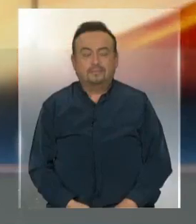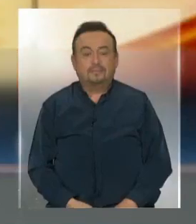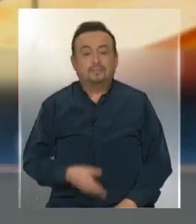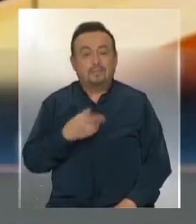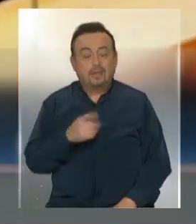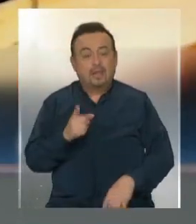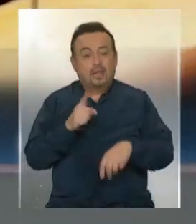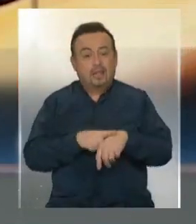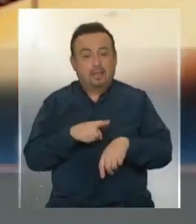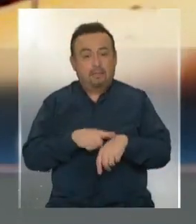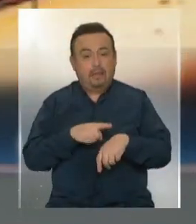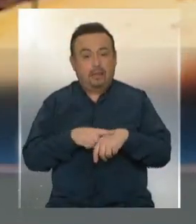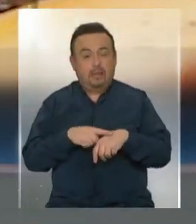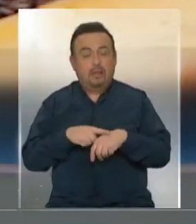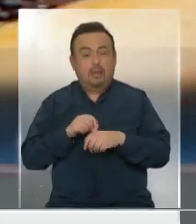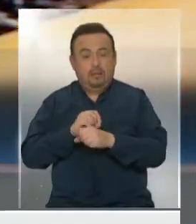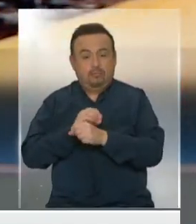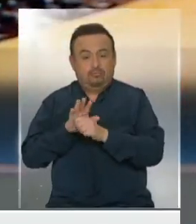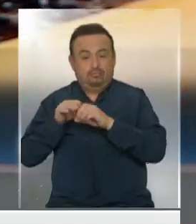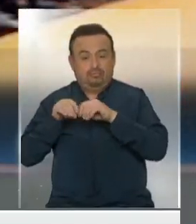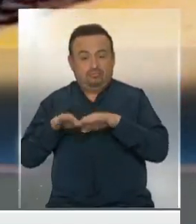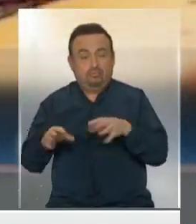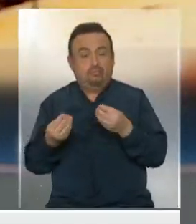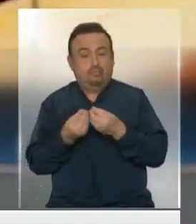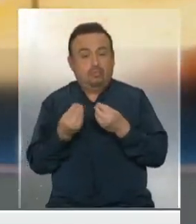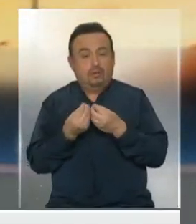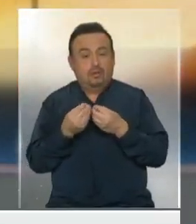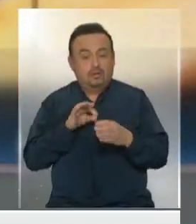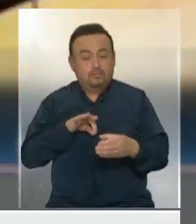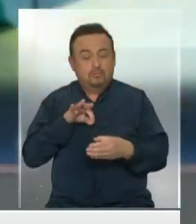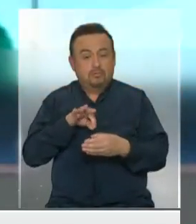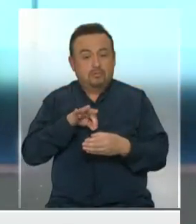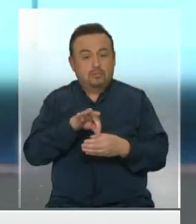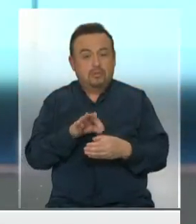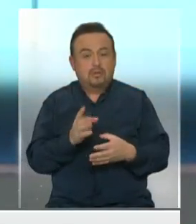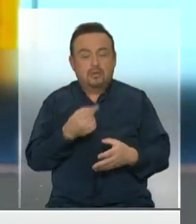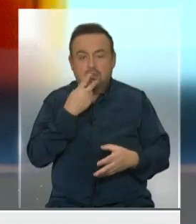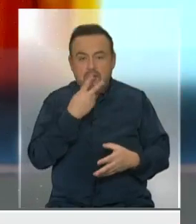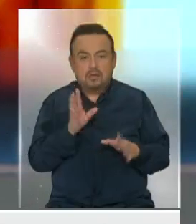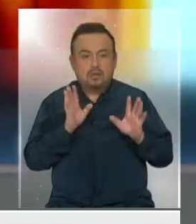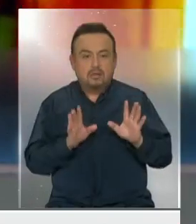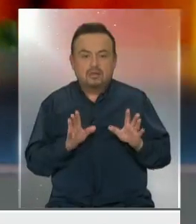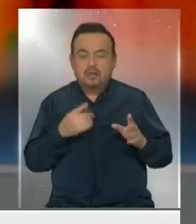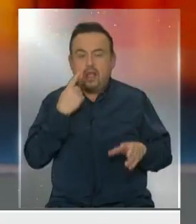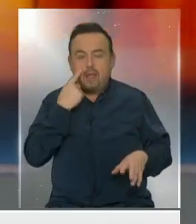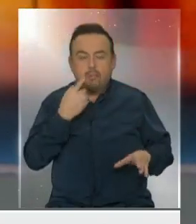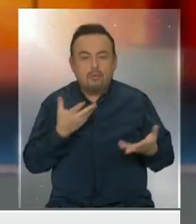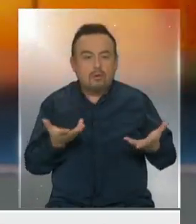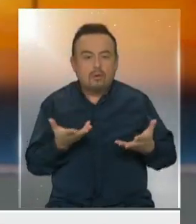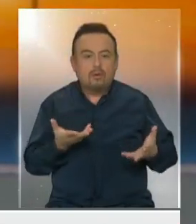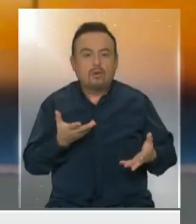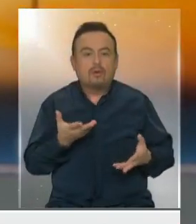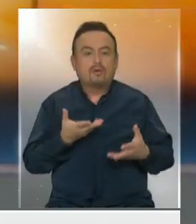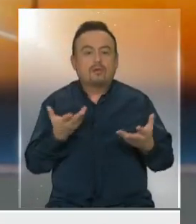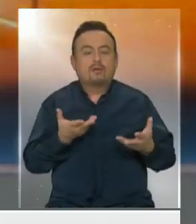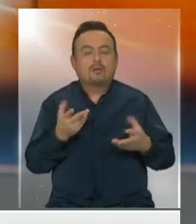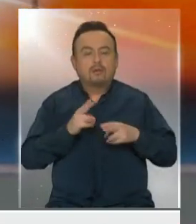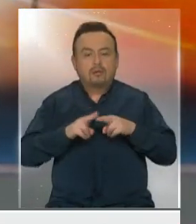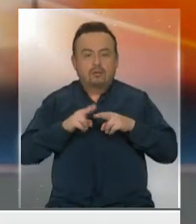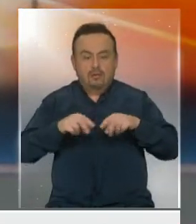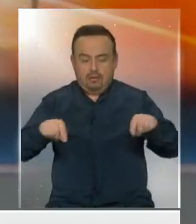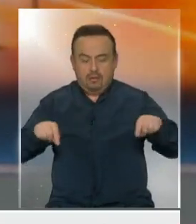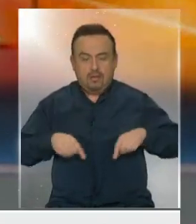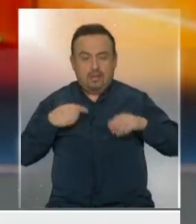Bueno, y en tiempos de pandemia, muchos amantes de la jardinería decidieron explotar sus dotes probando ahora con la construcción de